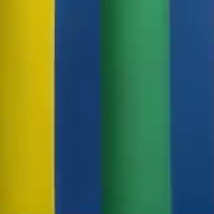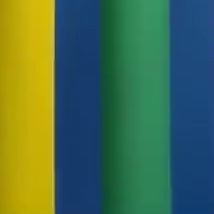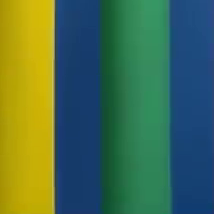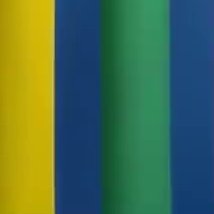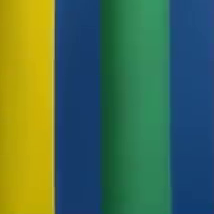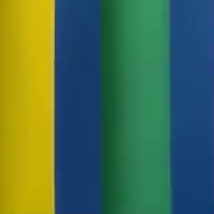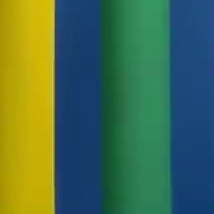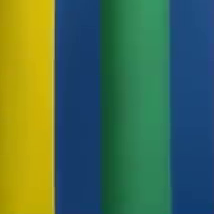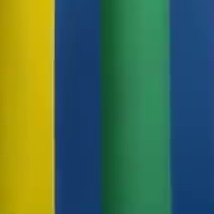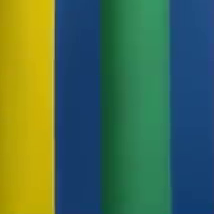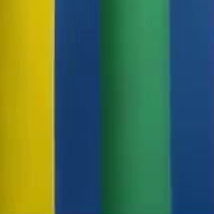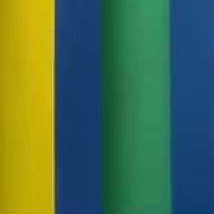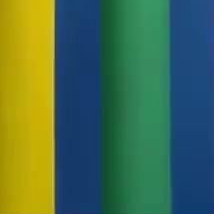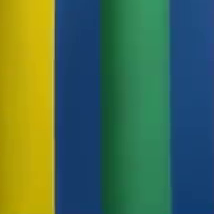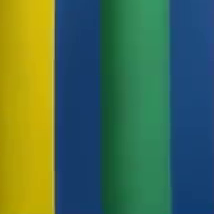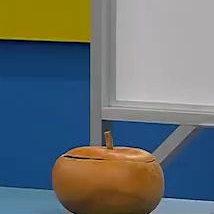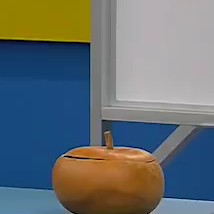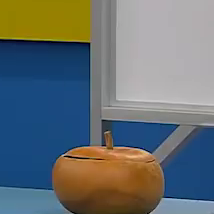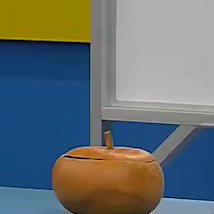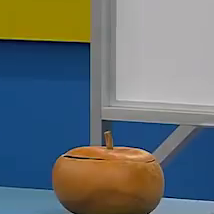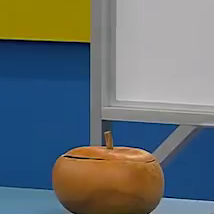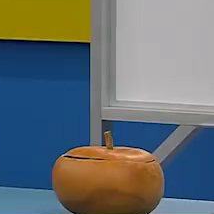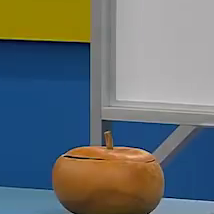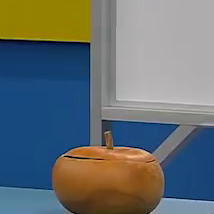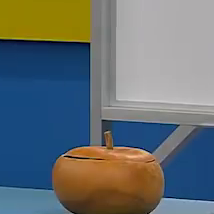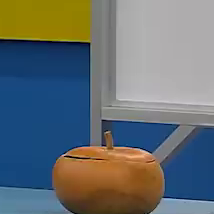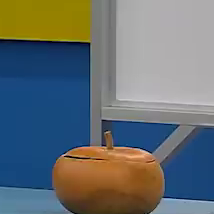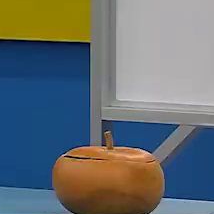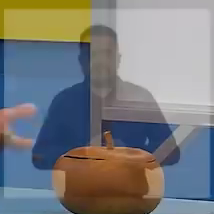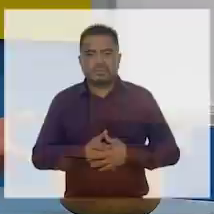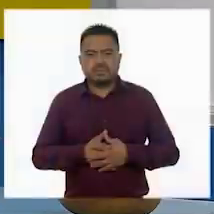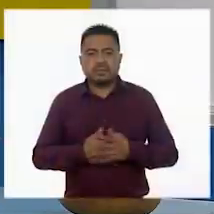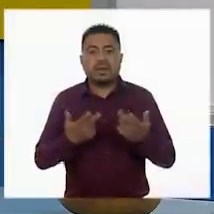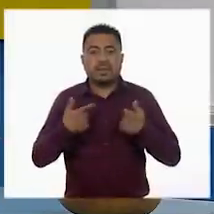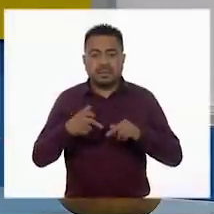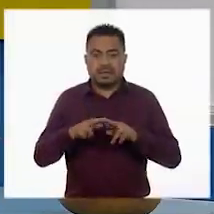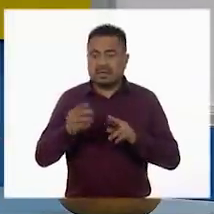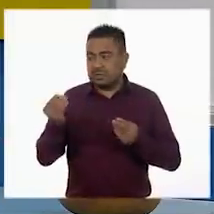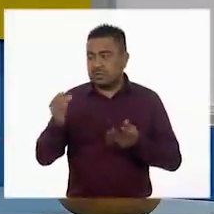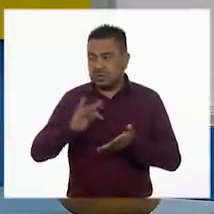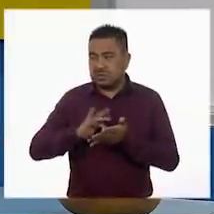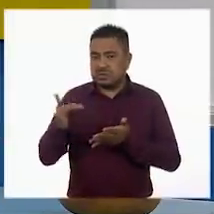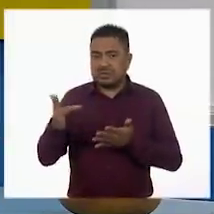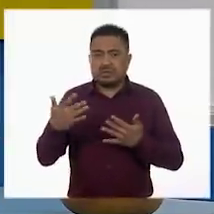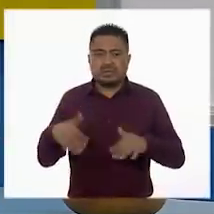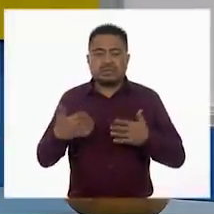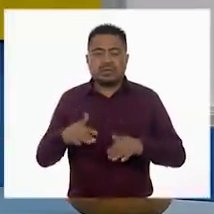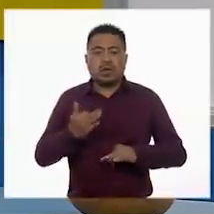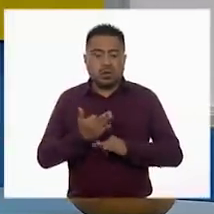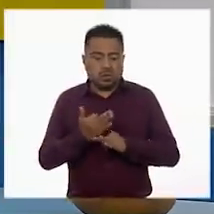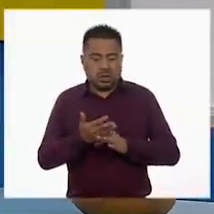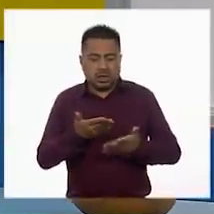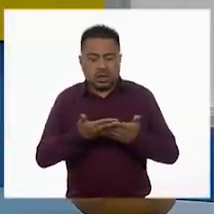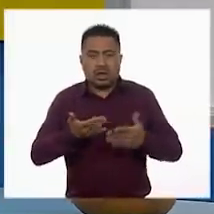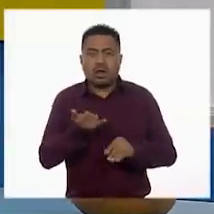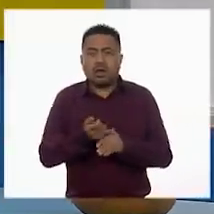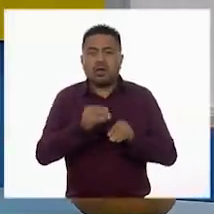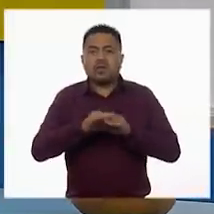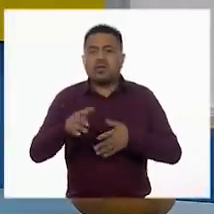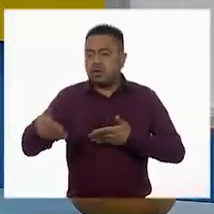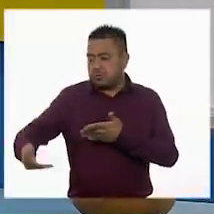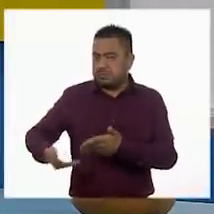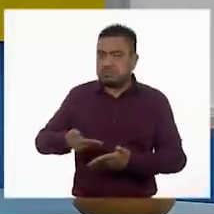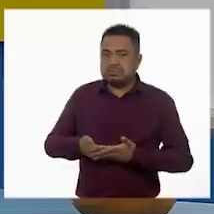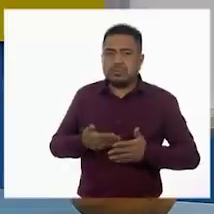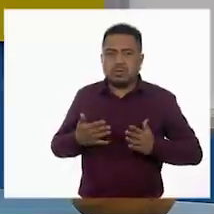Jiba Ocayorem, Nocta Jiba Noca. Maestro, muchas gracias, maestro Rosario. Ahora, con la información que me